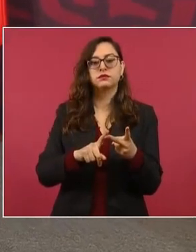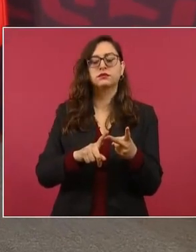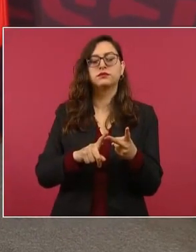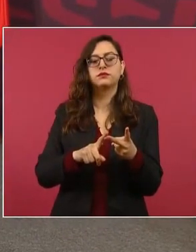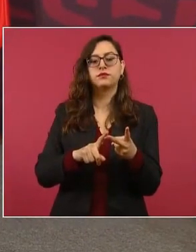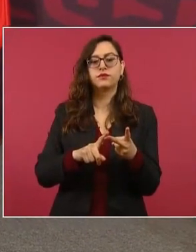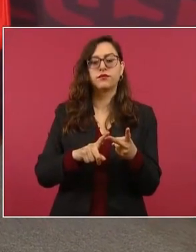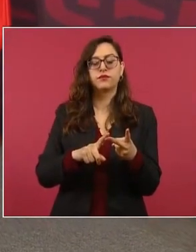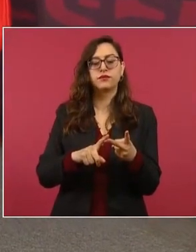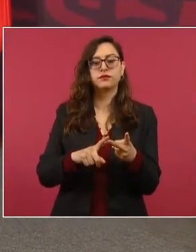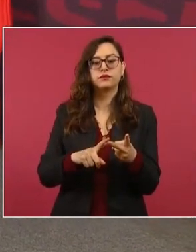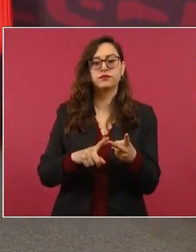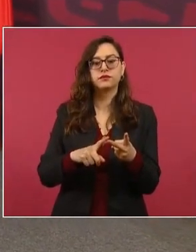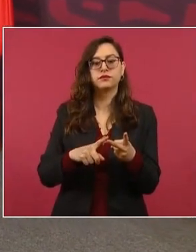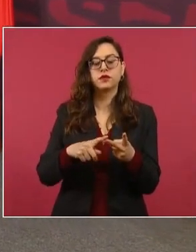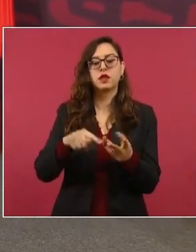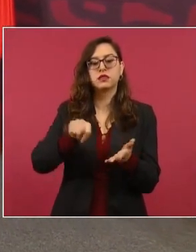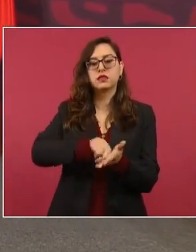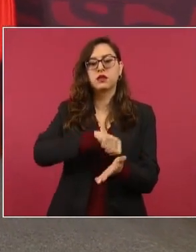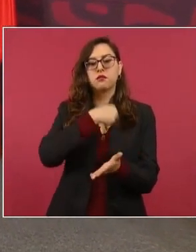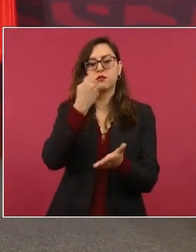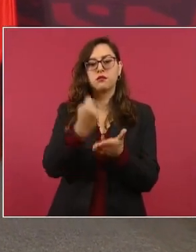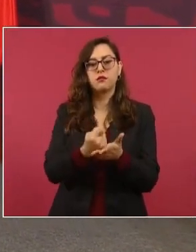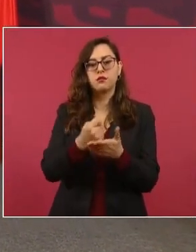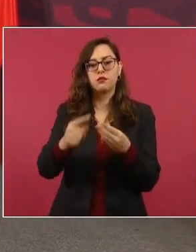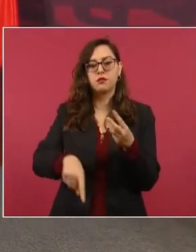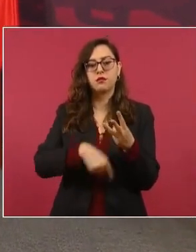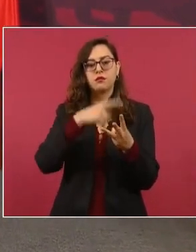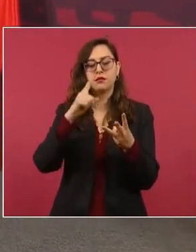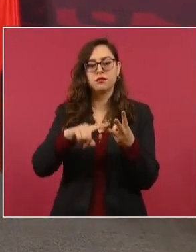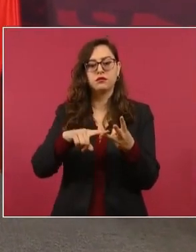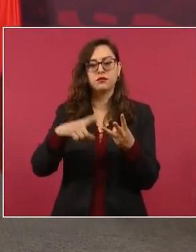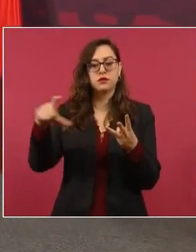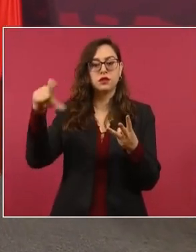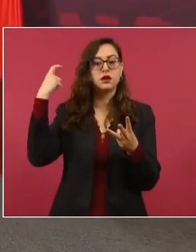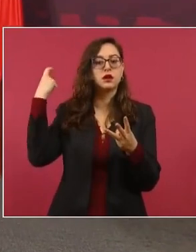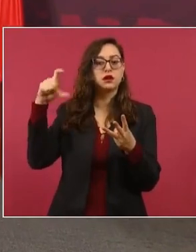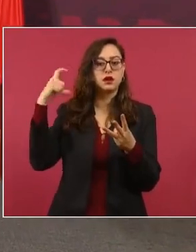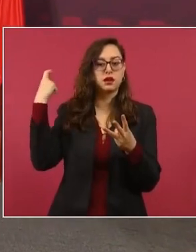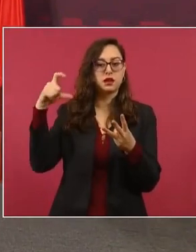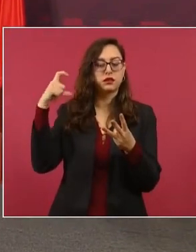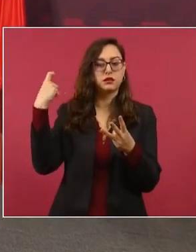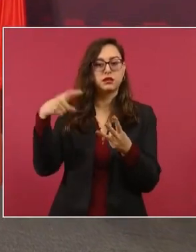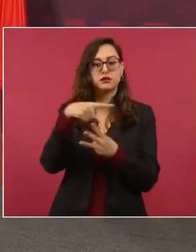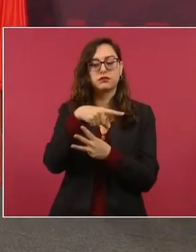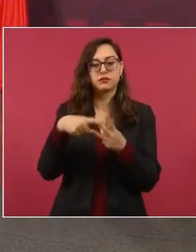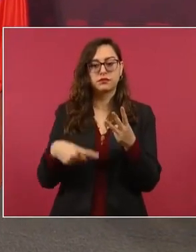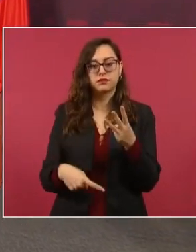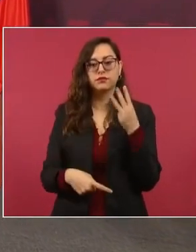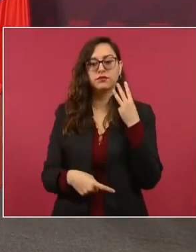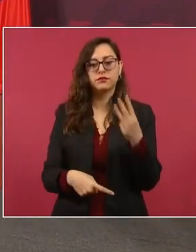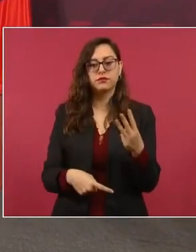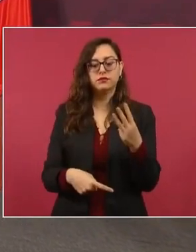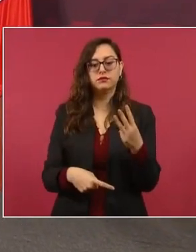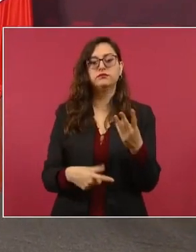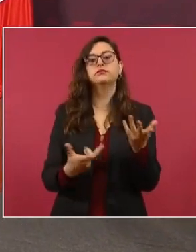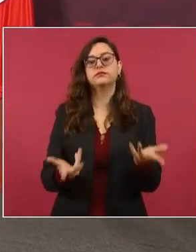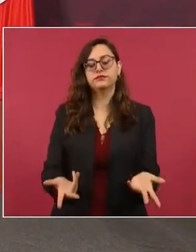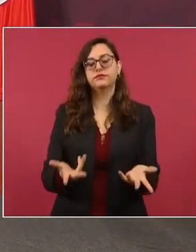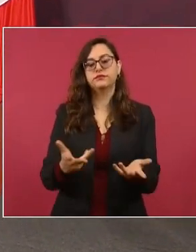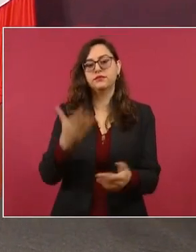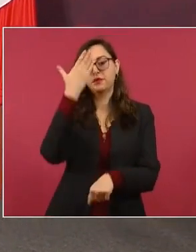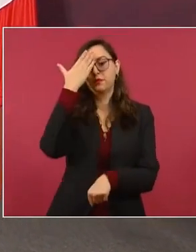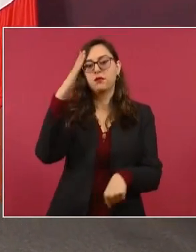y en Querétaro, porque vamos a la conmemoración de la Constitución